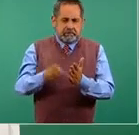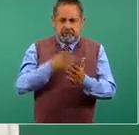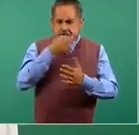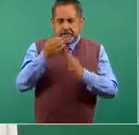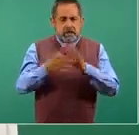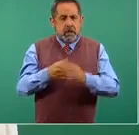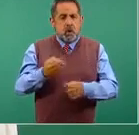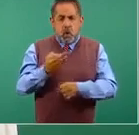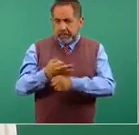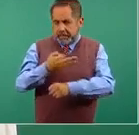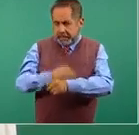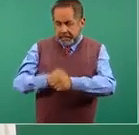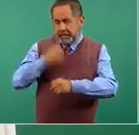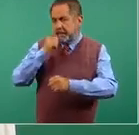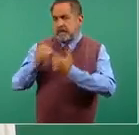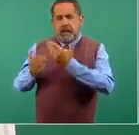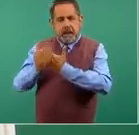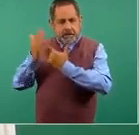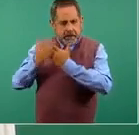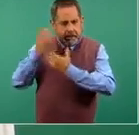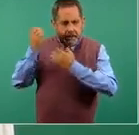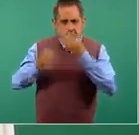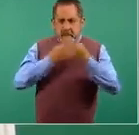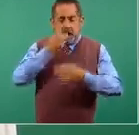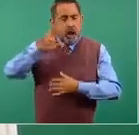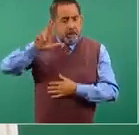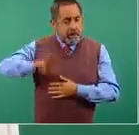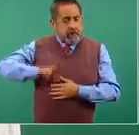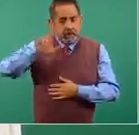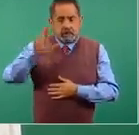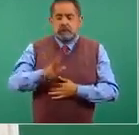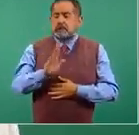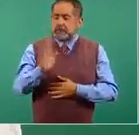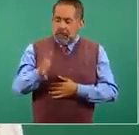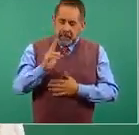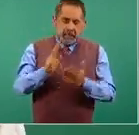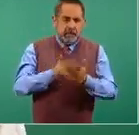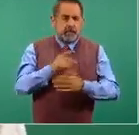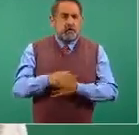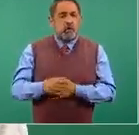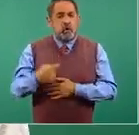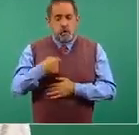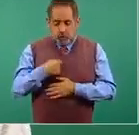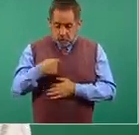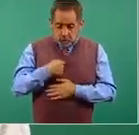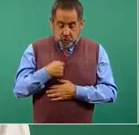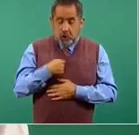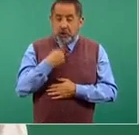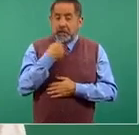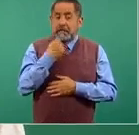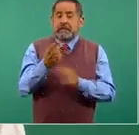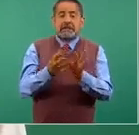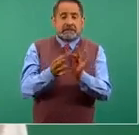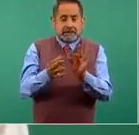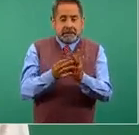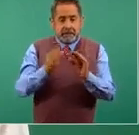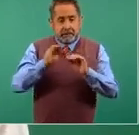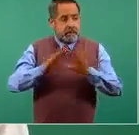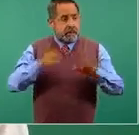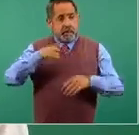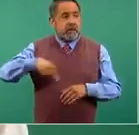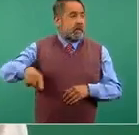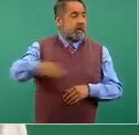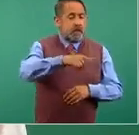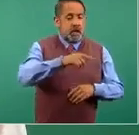tanto ahorita en la tarde como en la conferencia de los martes en el Pulso de la Salud. Y yo explícitamente me he referido, para tranquilidad de